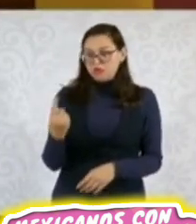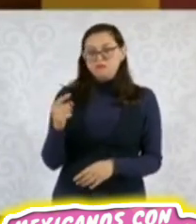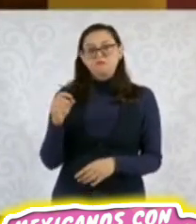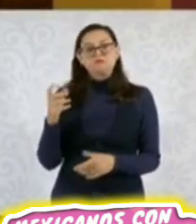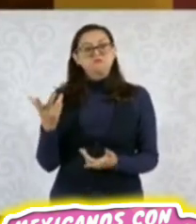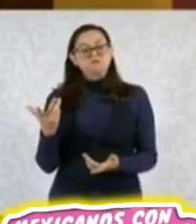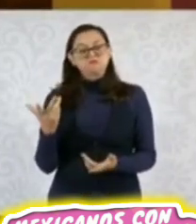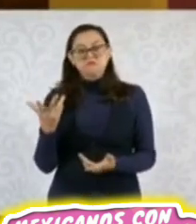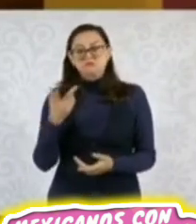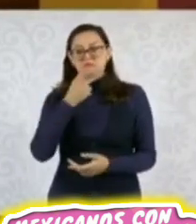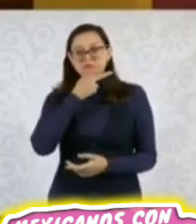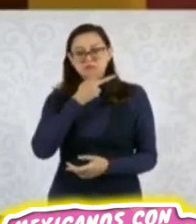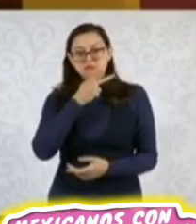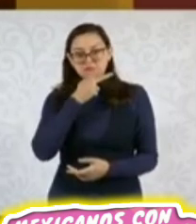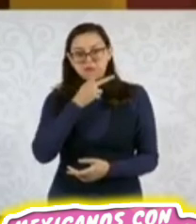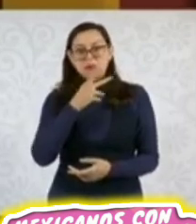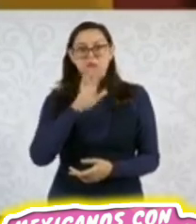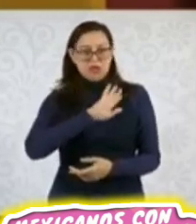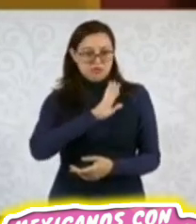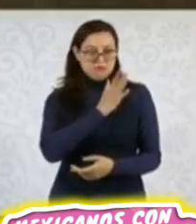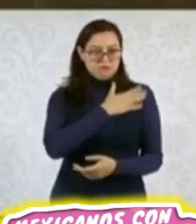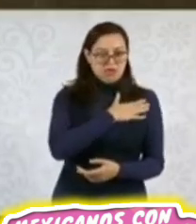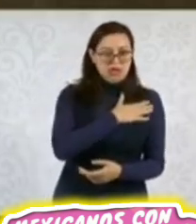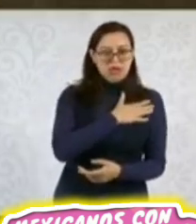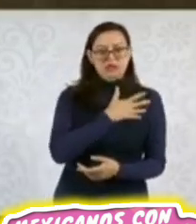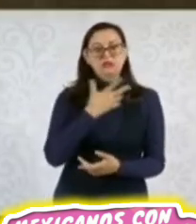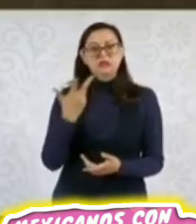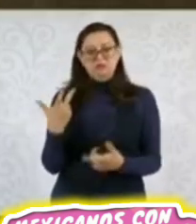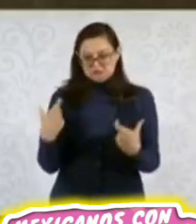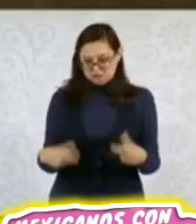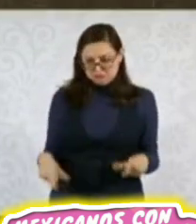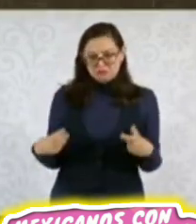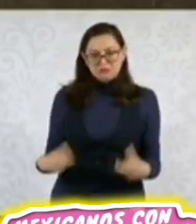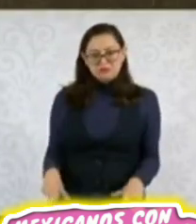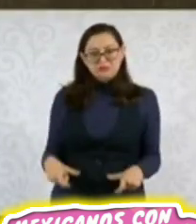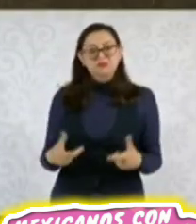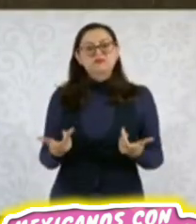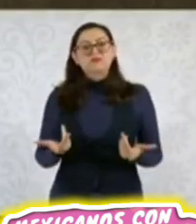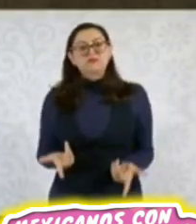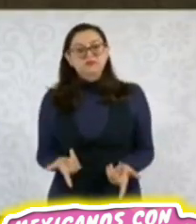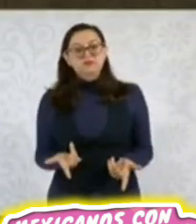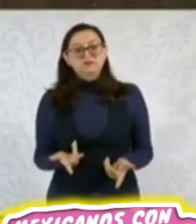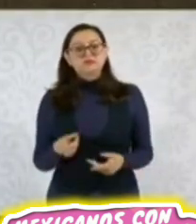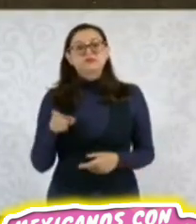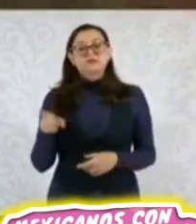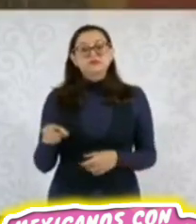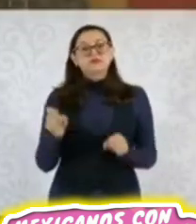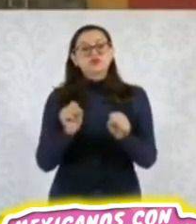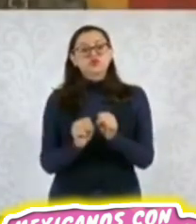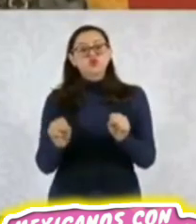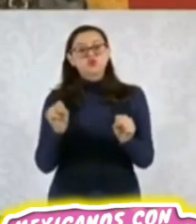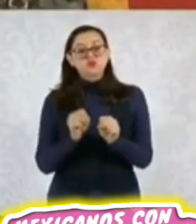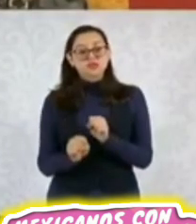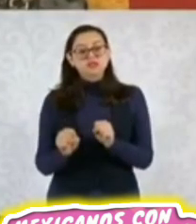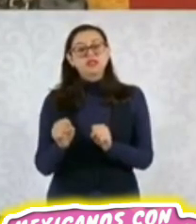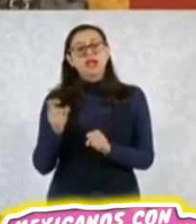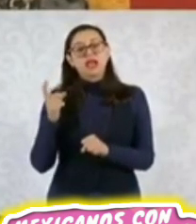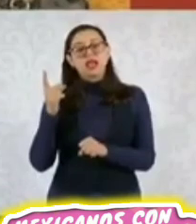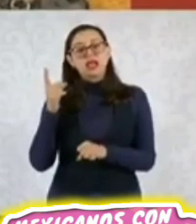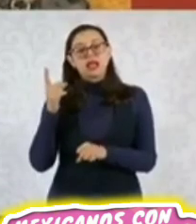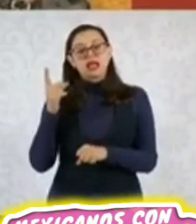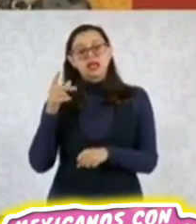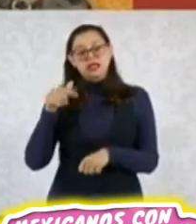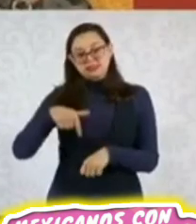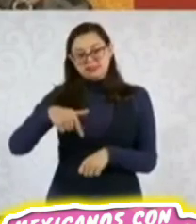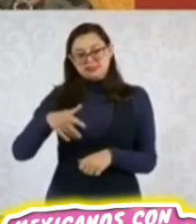quedado huérfana de un padre español con minas en Zacatecas, había sido sobrina del rector de la Ciudad